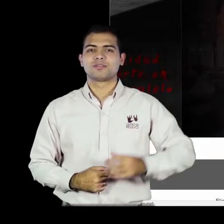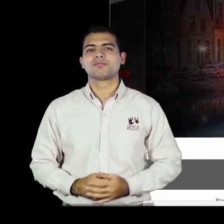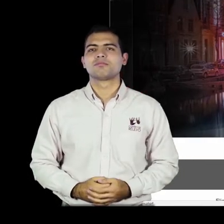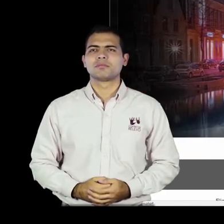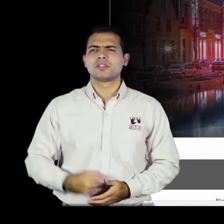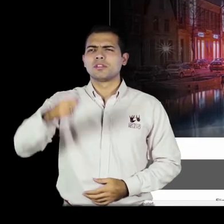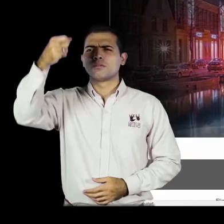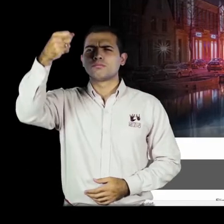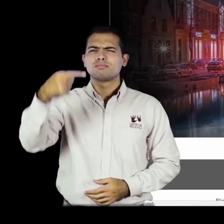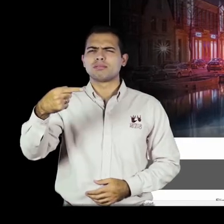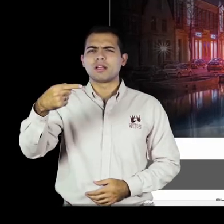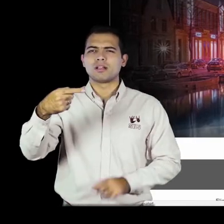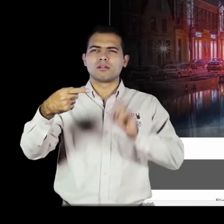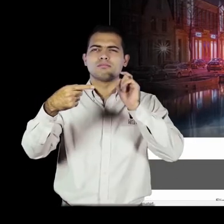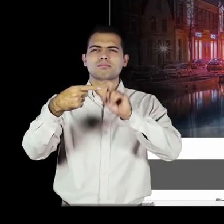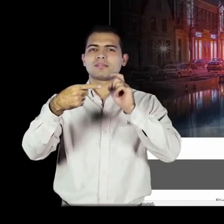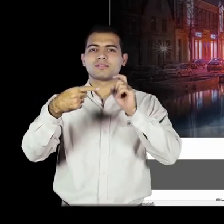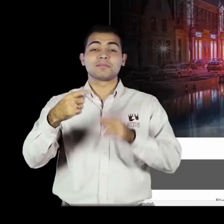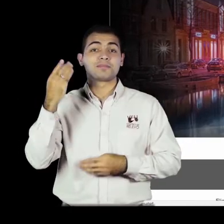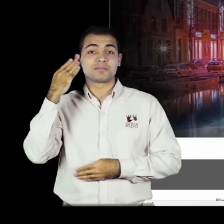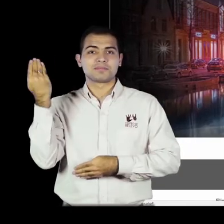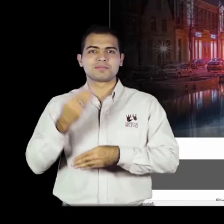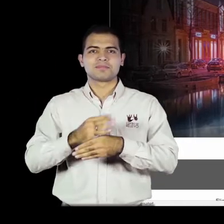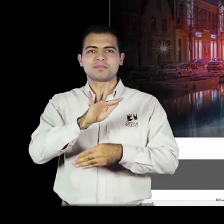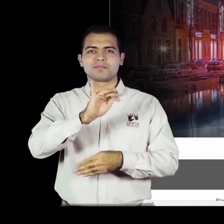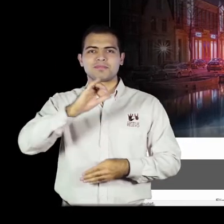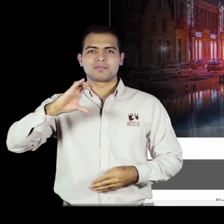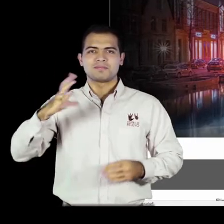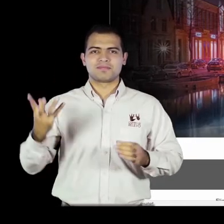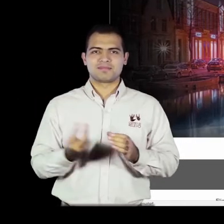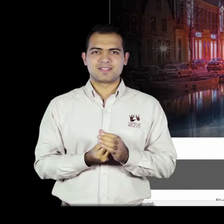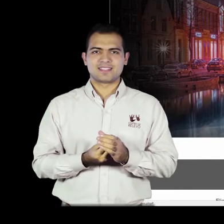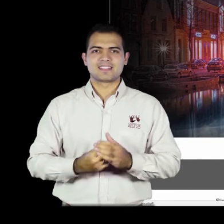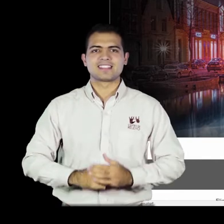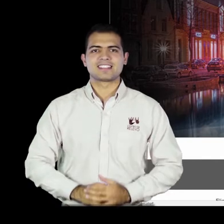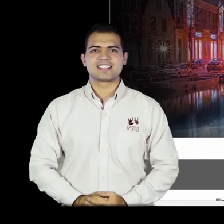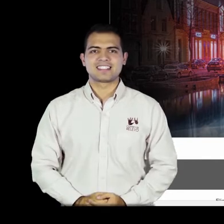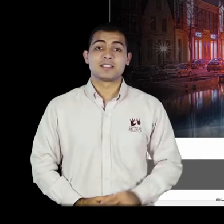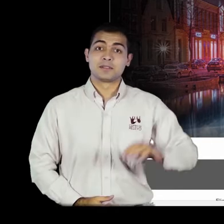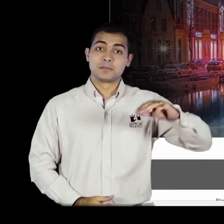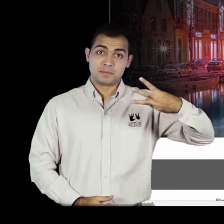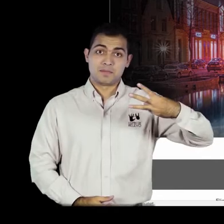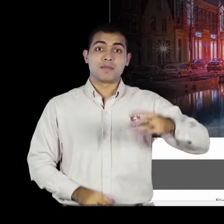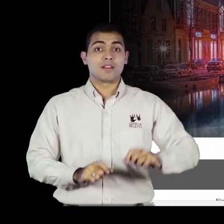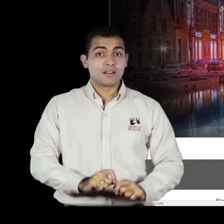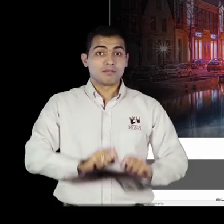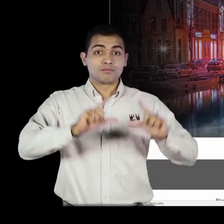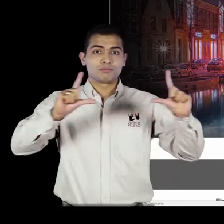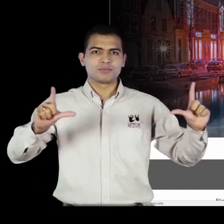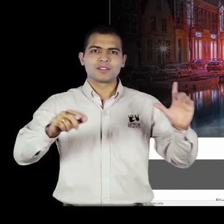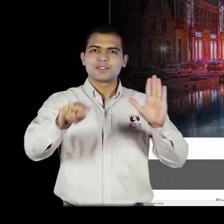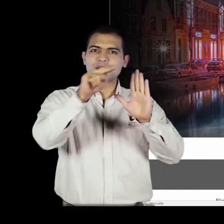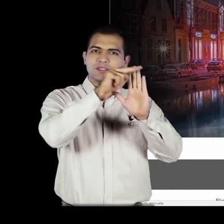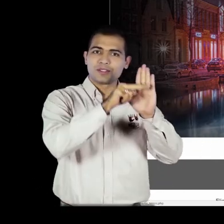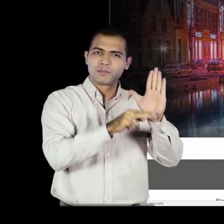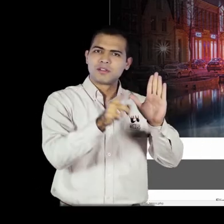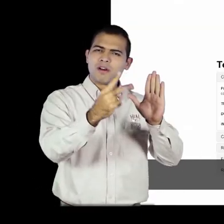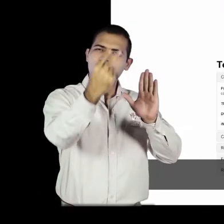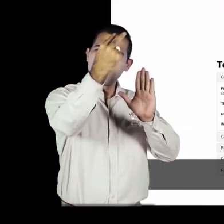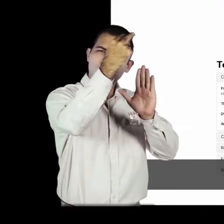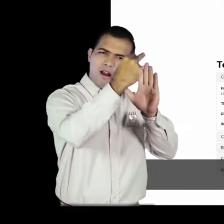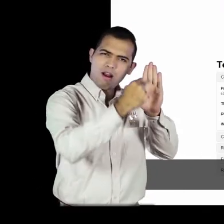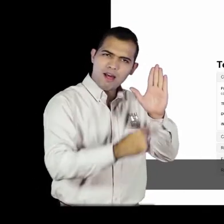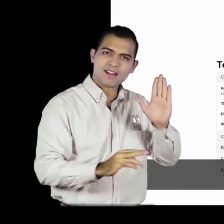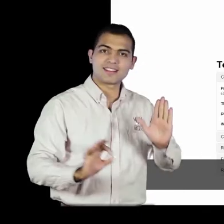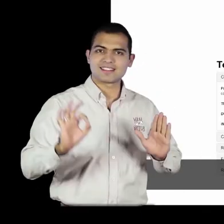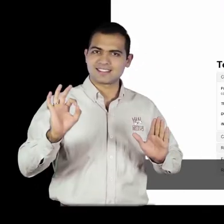Segundo, selecciona la categoría Smart TIC incluyente. Tercero, lee